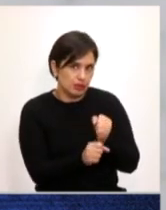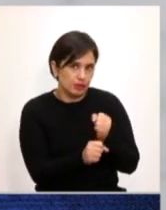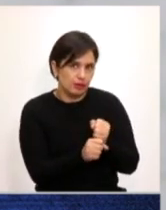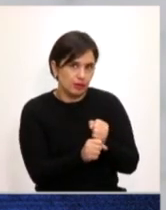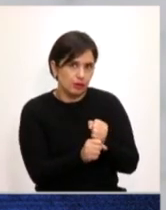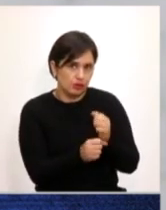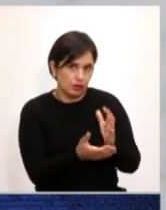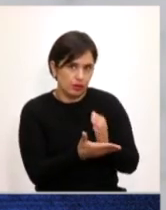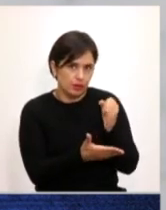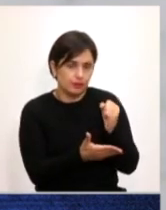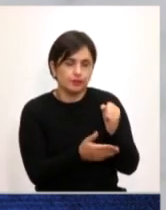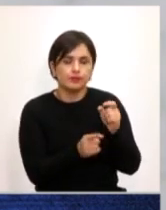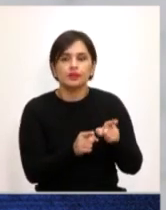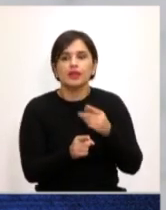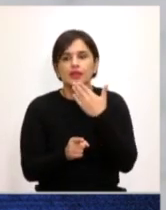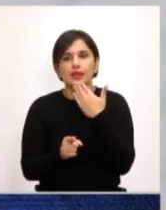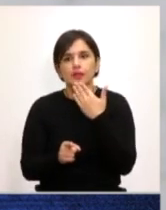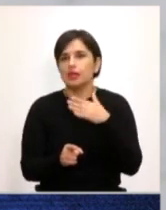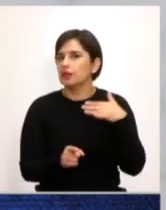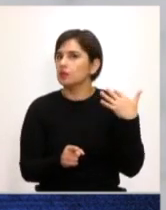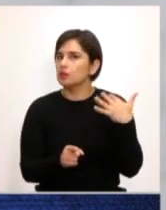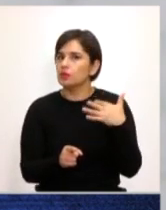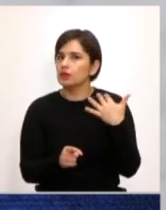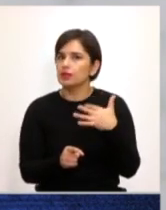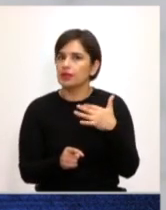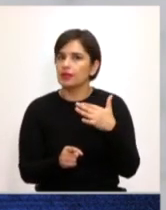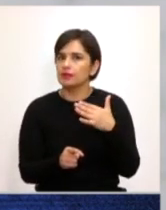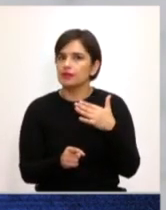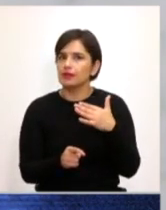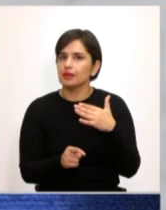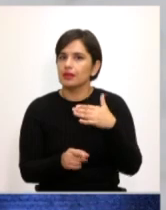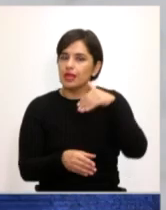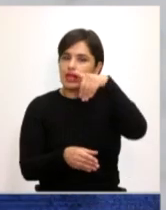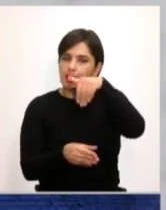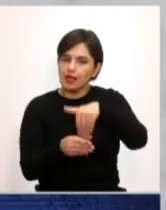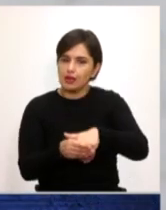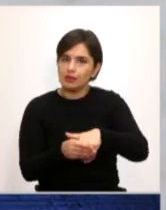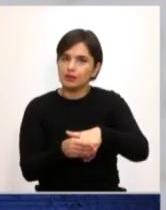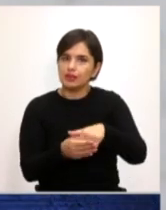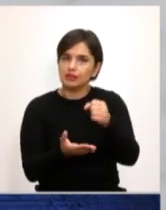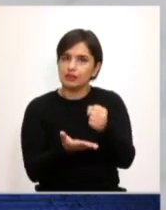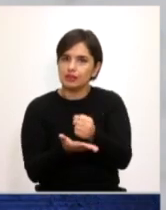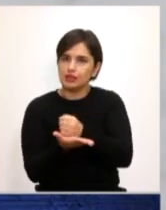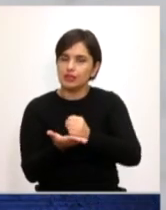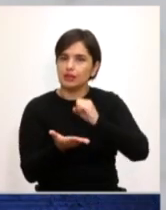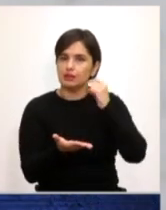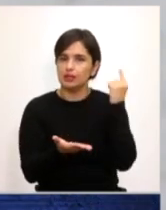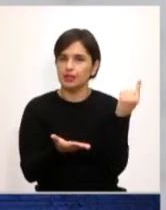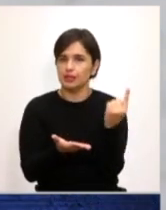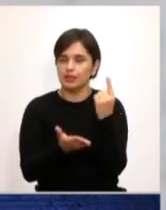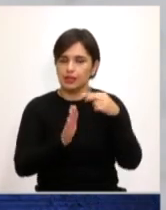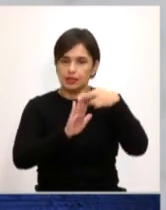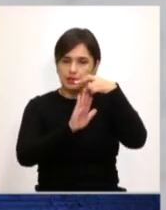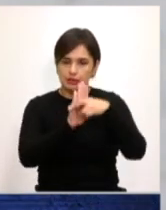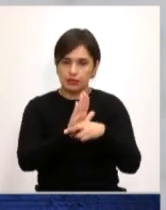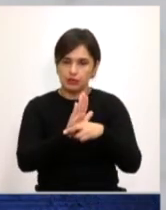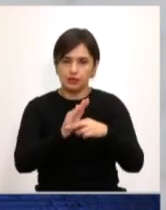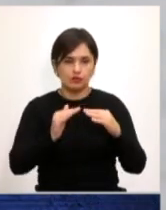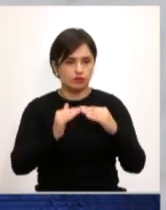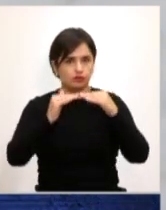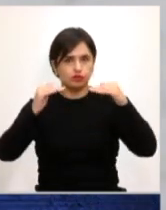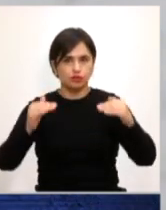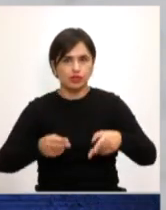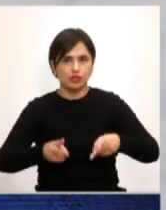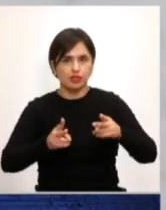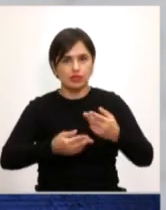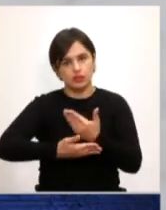mismo sentido, debemos destacar la votación en su trámite en general del proyecto que equipara el derecho de